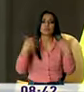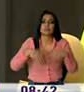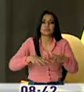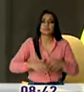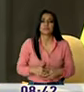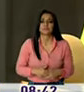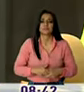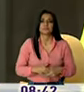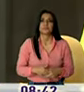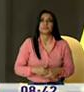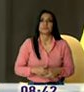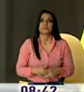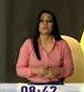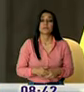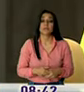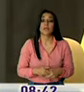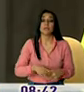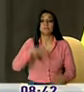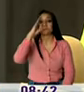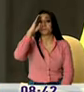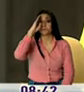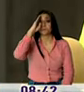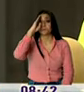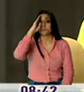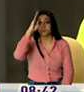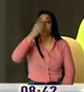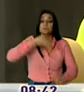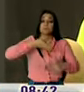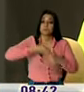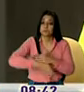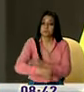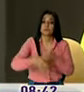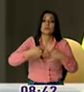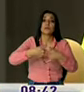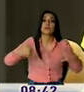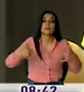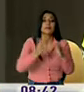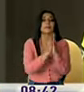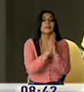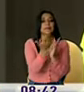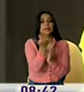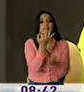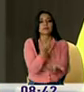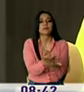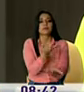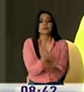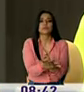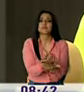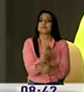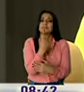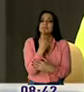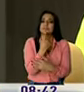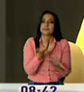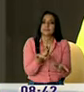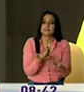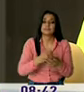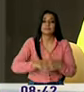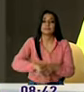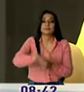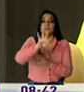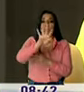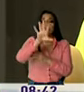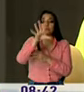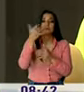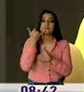pedirles los documentos correspondientes, se establece que 45 celulares